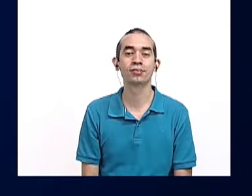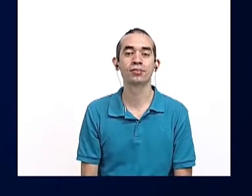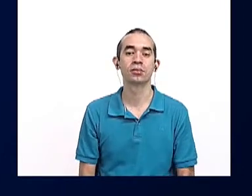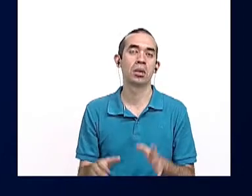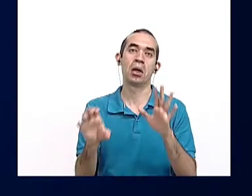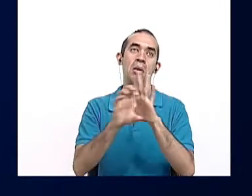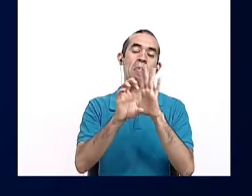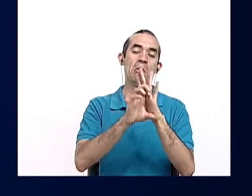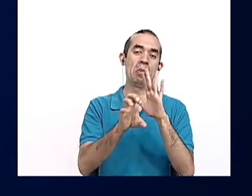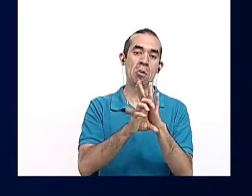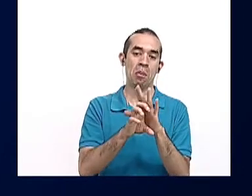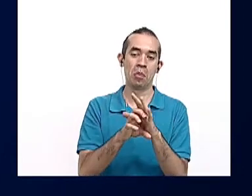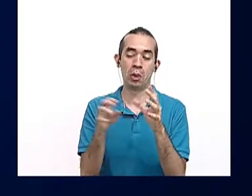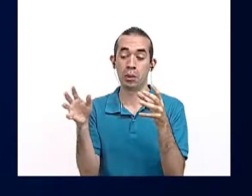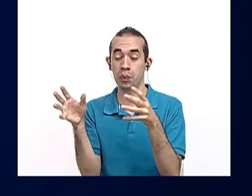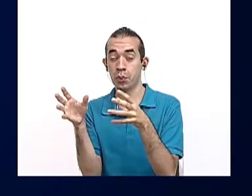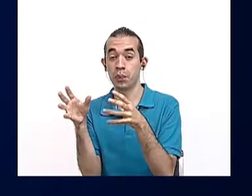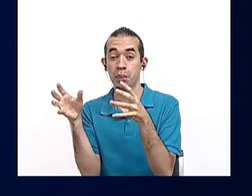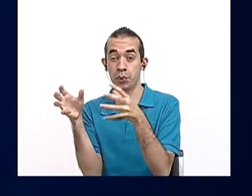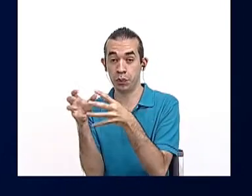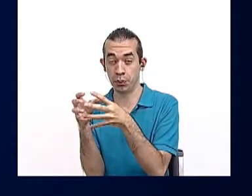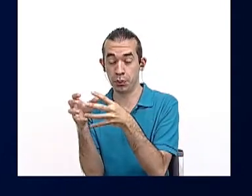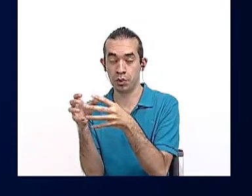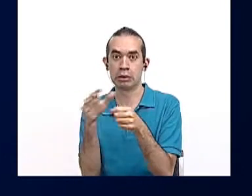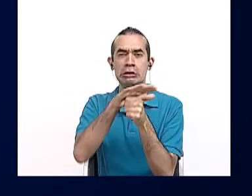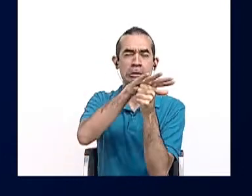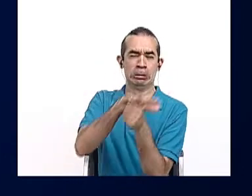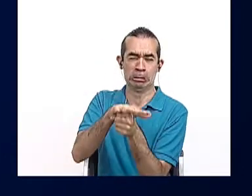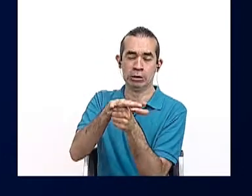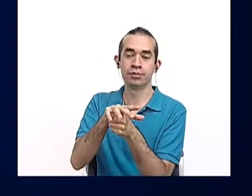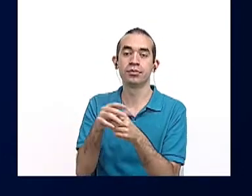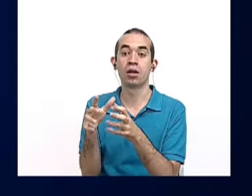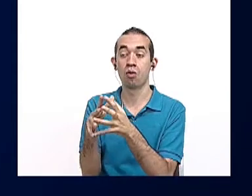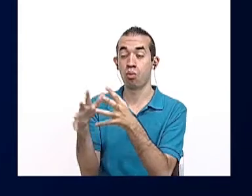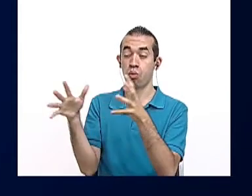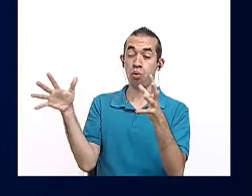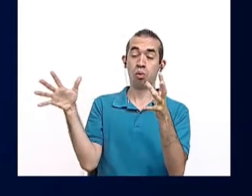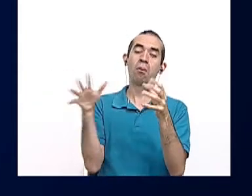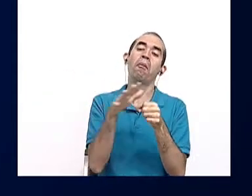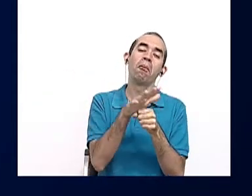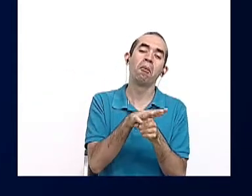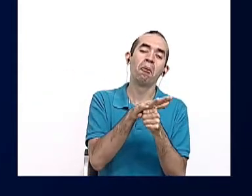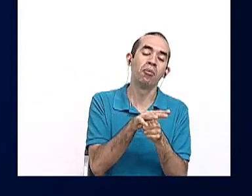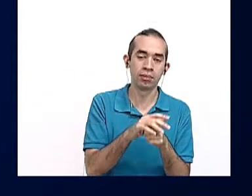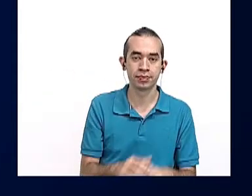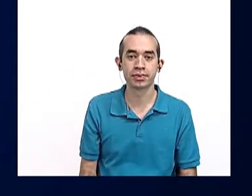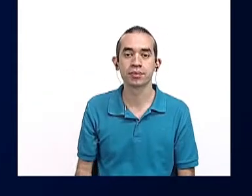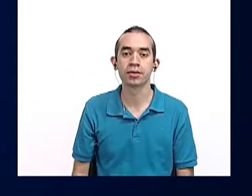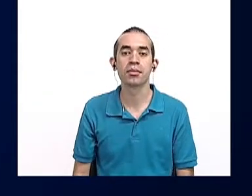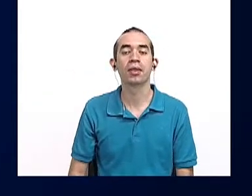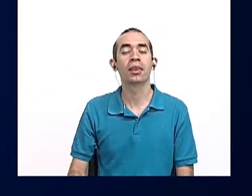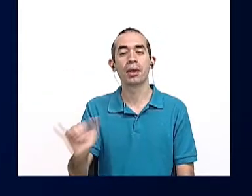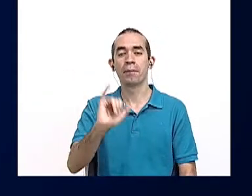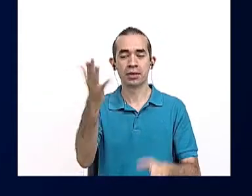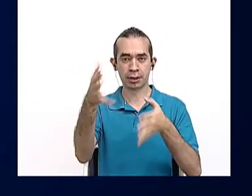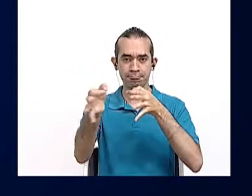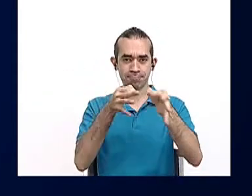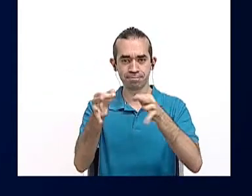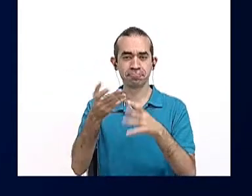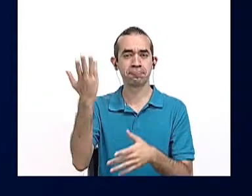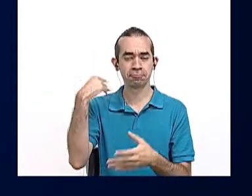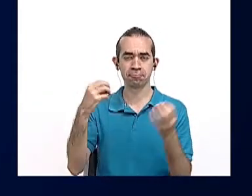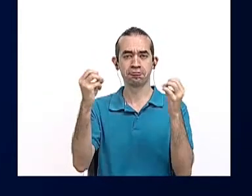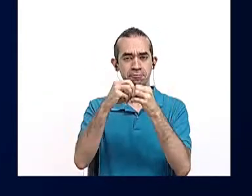contrario, en menor volumen, mayor presión. Muy bien. También, como estuvimos ampliando todos los